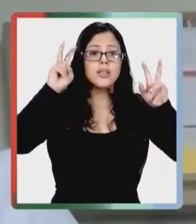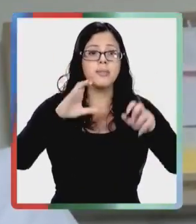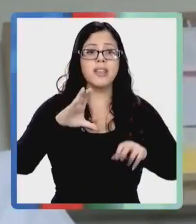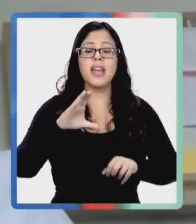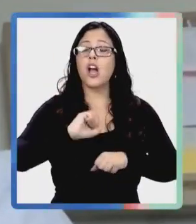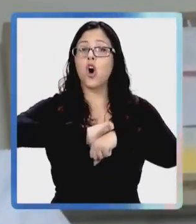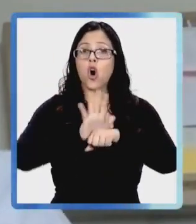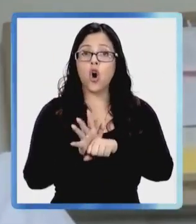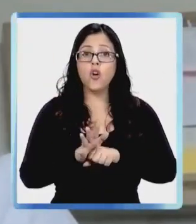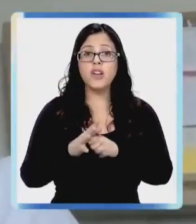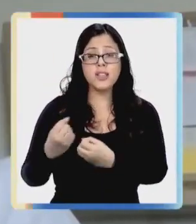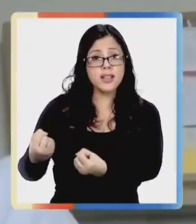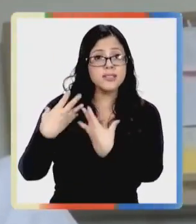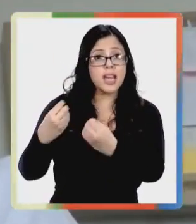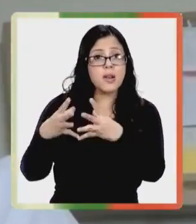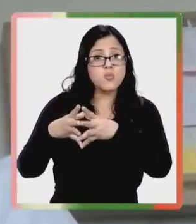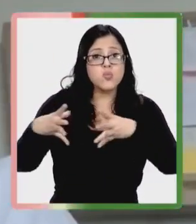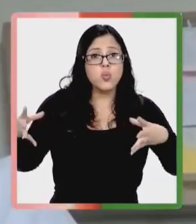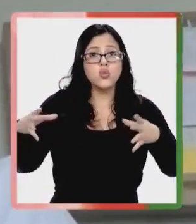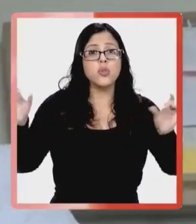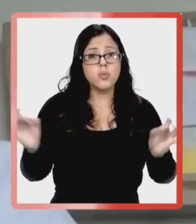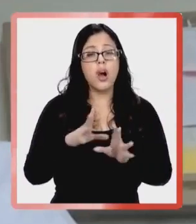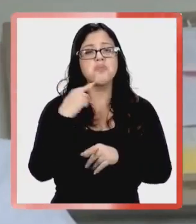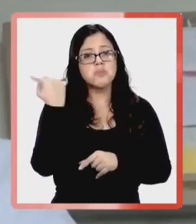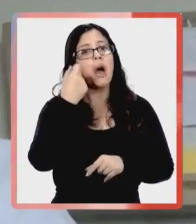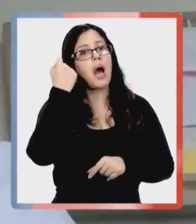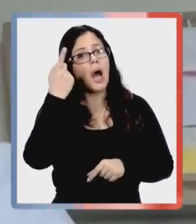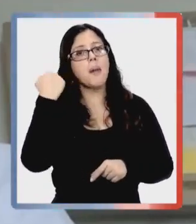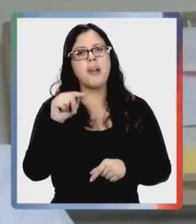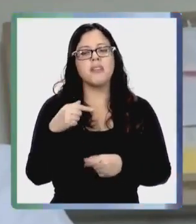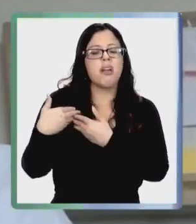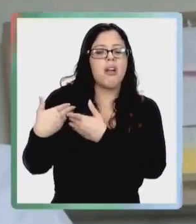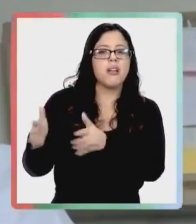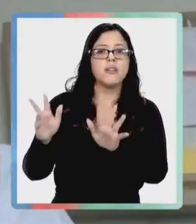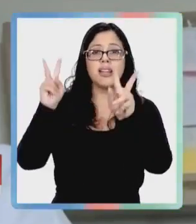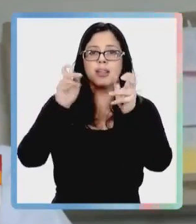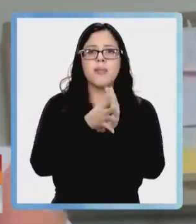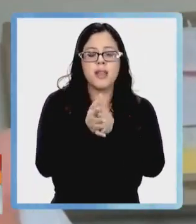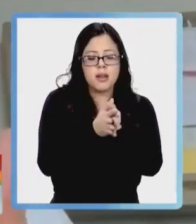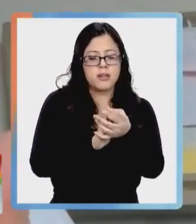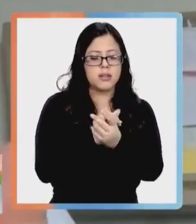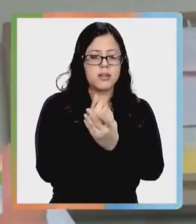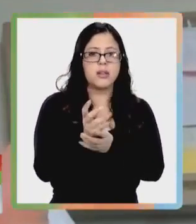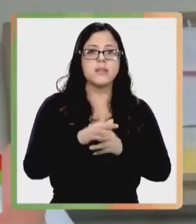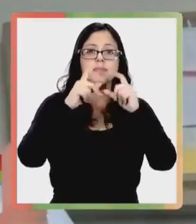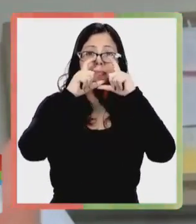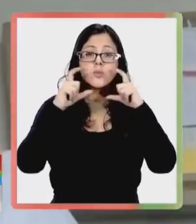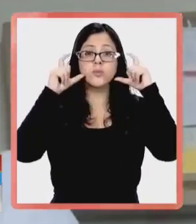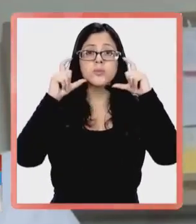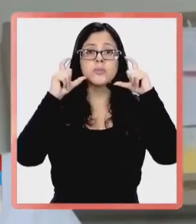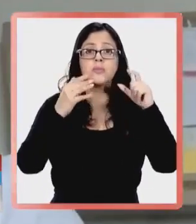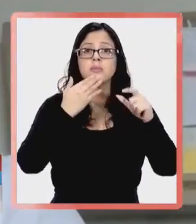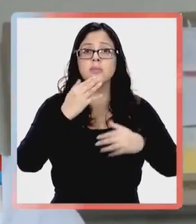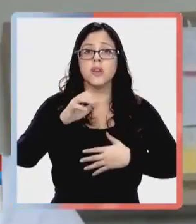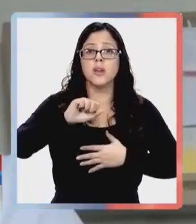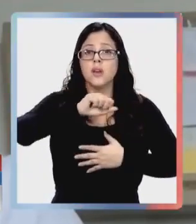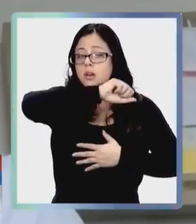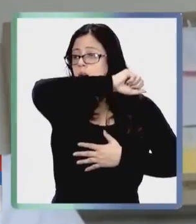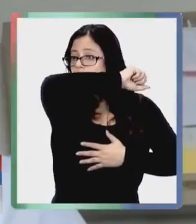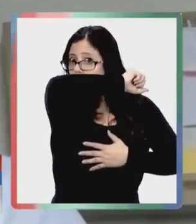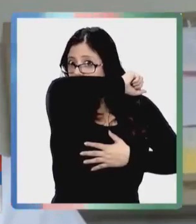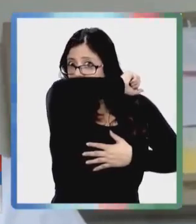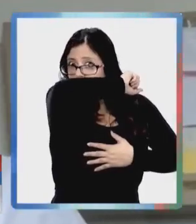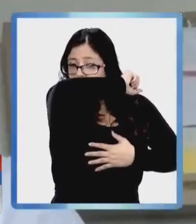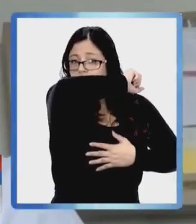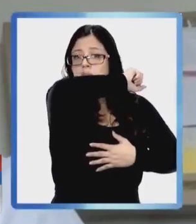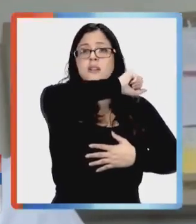sea, el virus COVID nos vino a enseñar muchas cosas que probablemente las sabíamos pero no las practicábamos. El lavado de manos, el uso de mascarilla, el